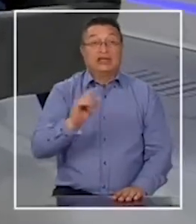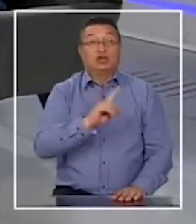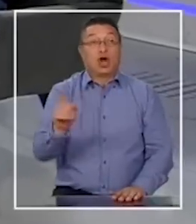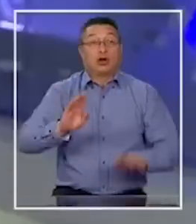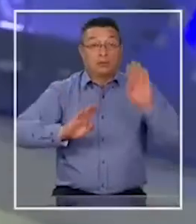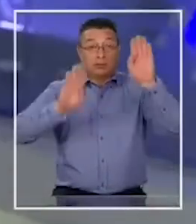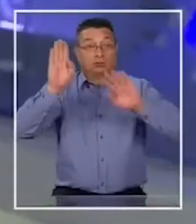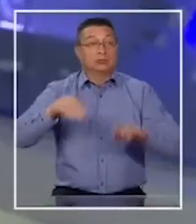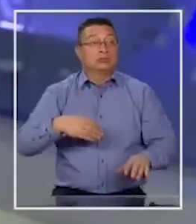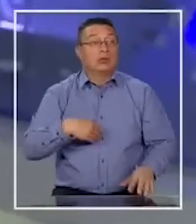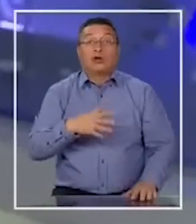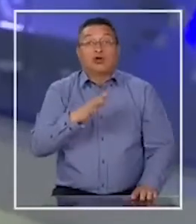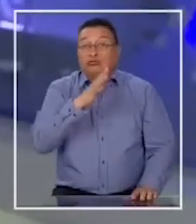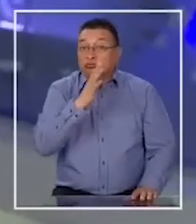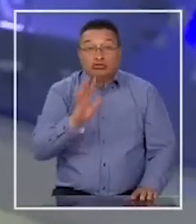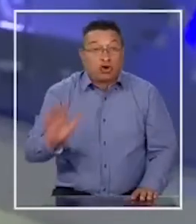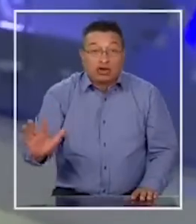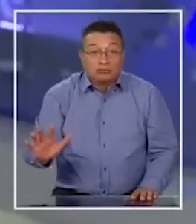primario